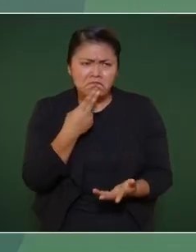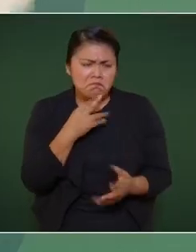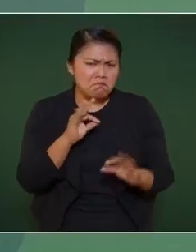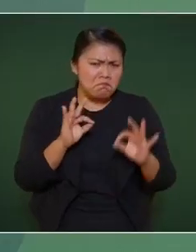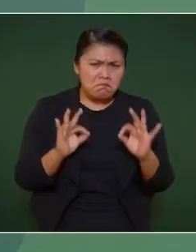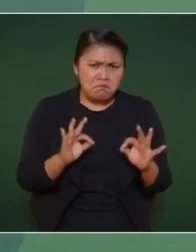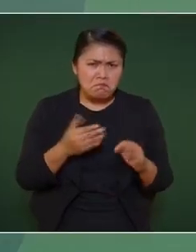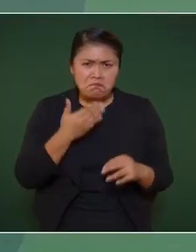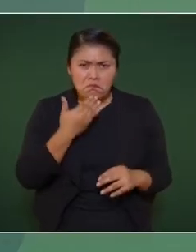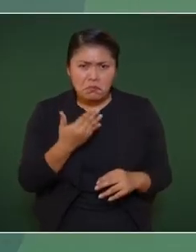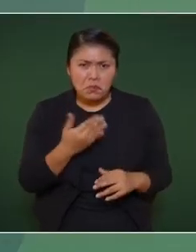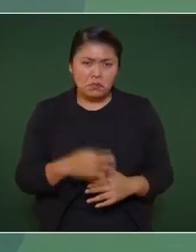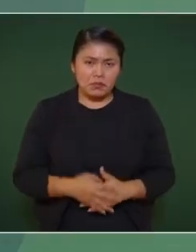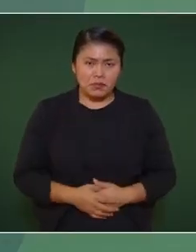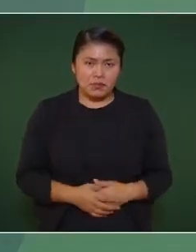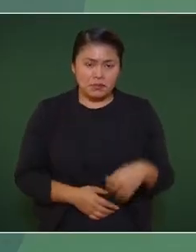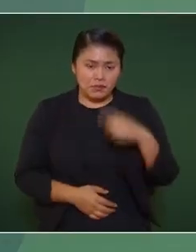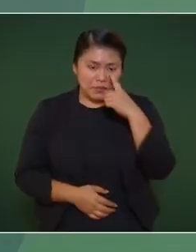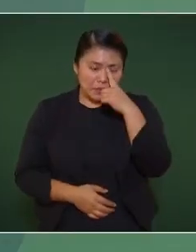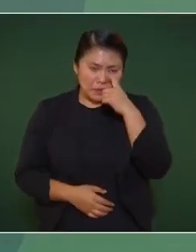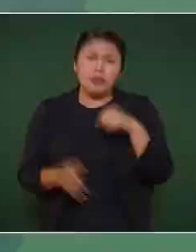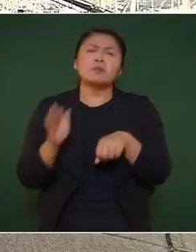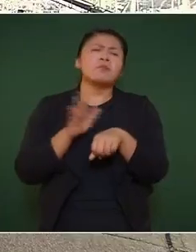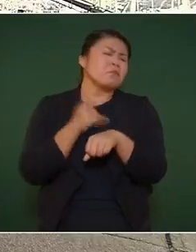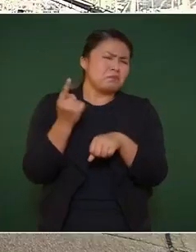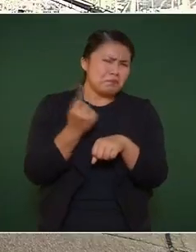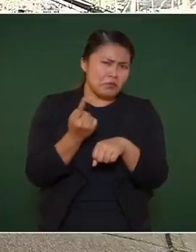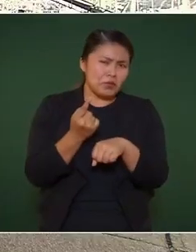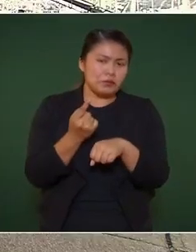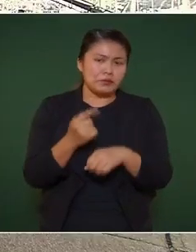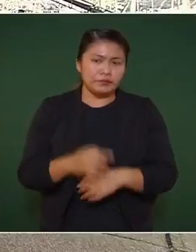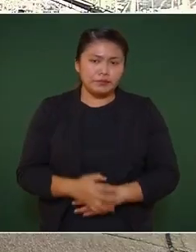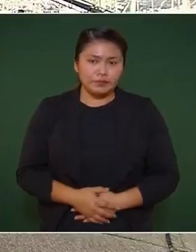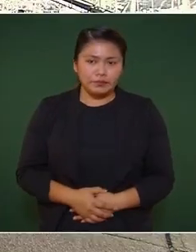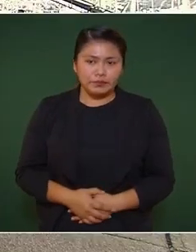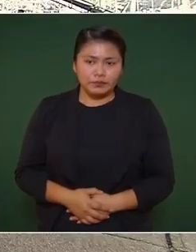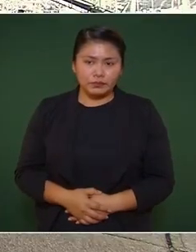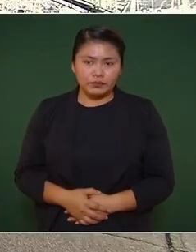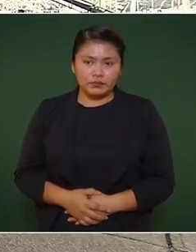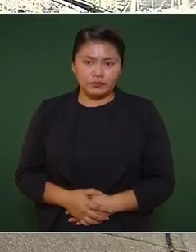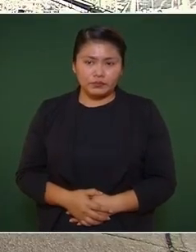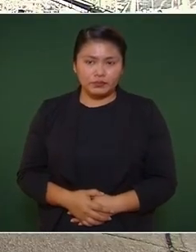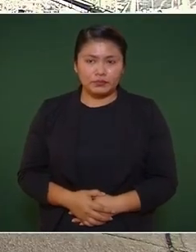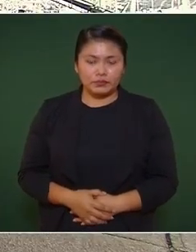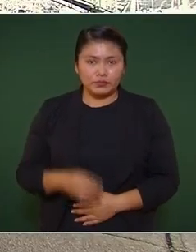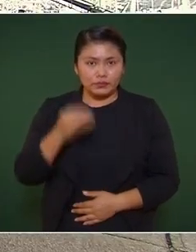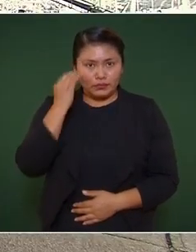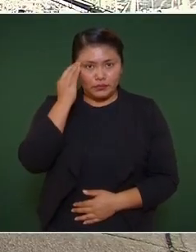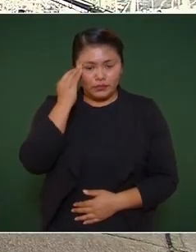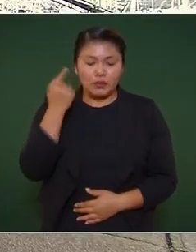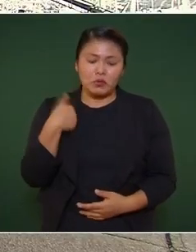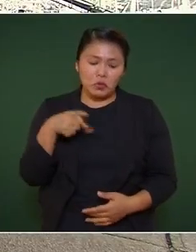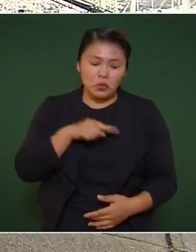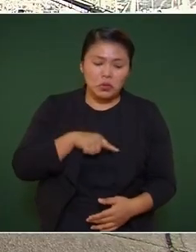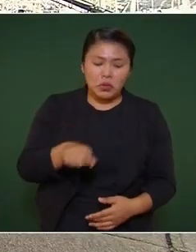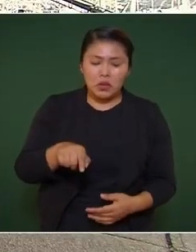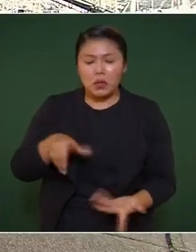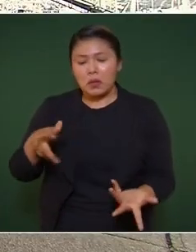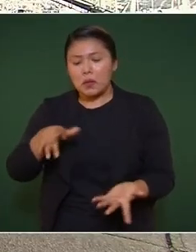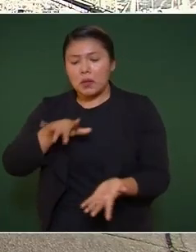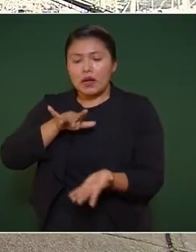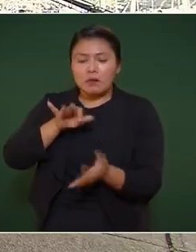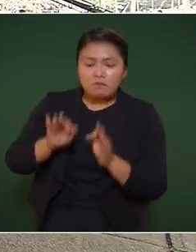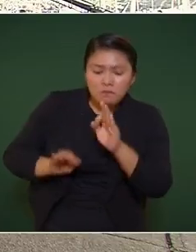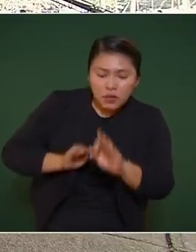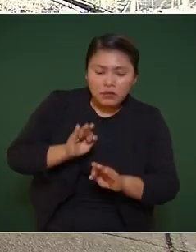porque si se atiende primero a los de abajo, se va fortaleciendo el